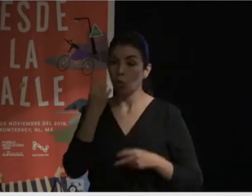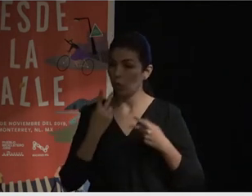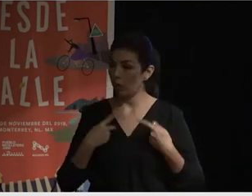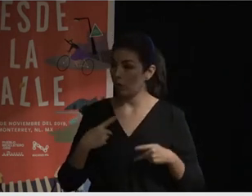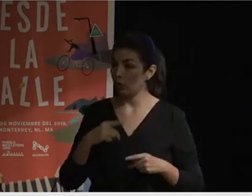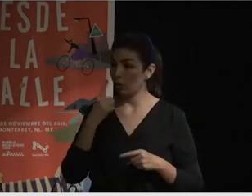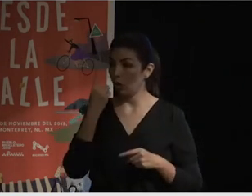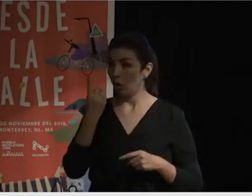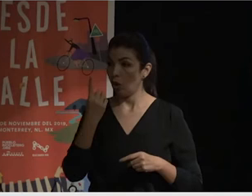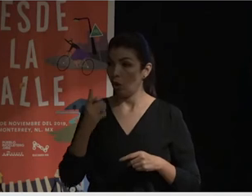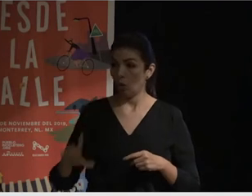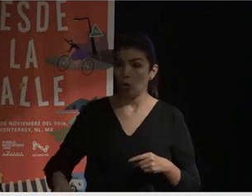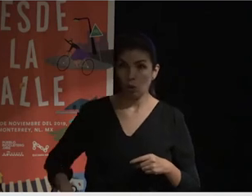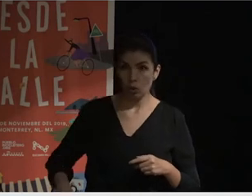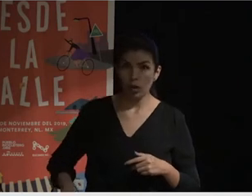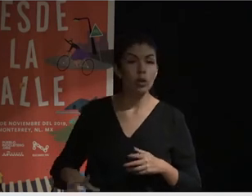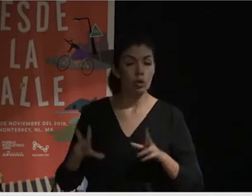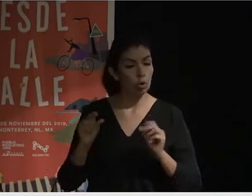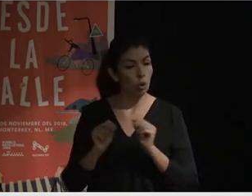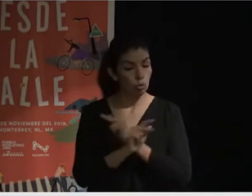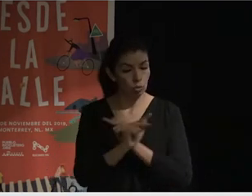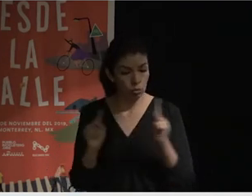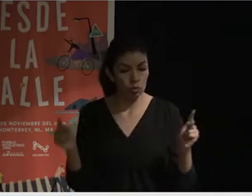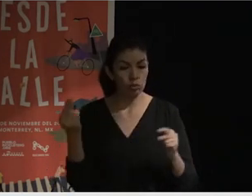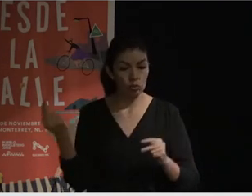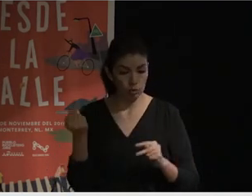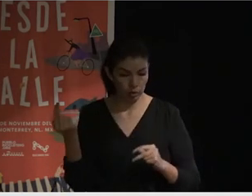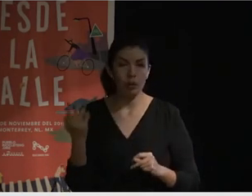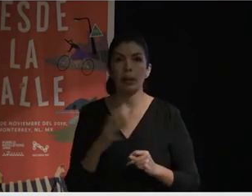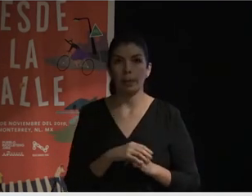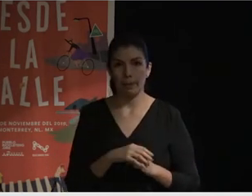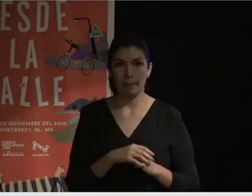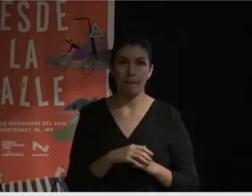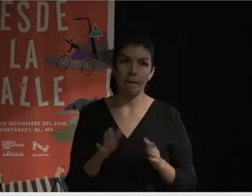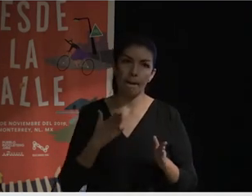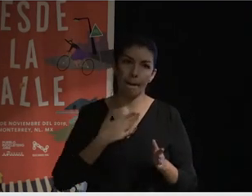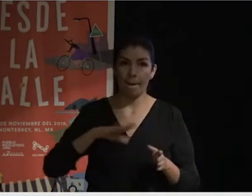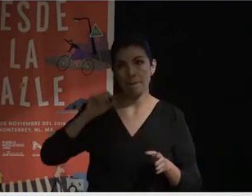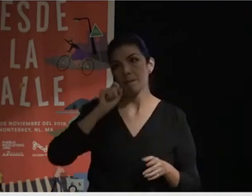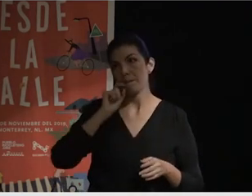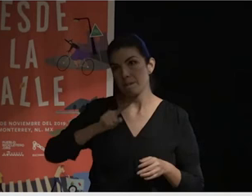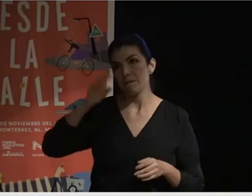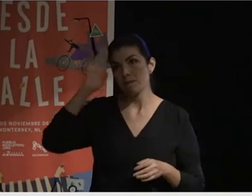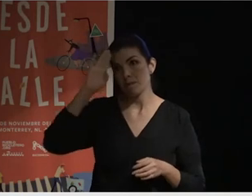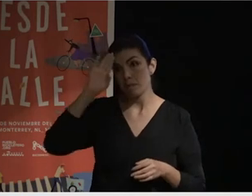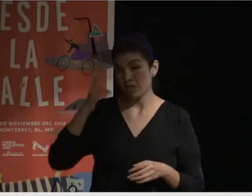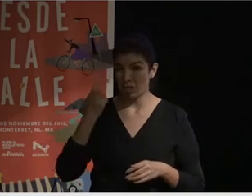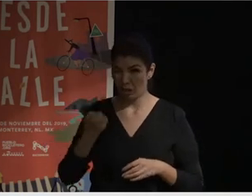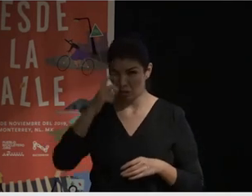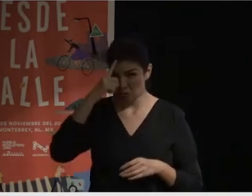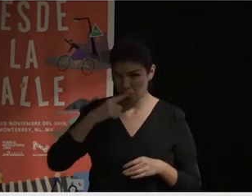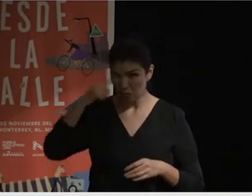pero también me cuestiono qué tan fáciles y sencillos son para que las personas realmente los puedan llevar a cabo. Y creo